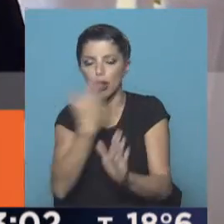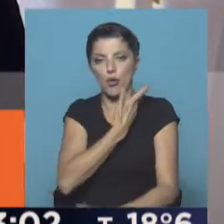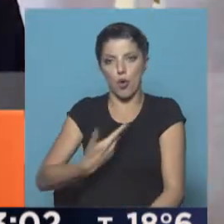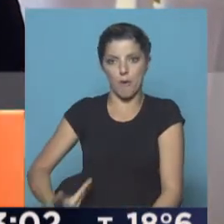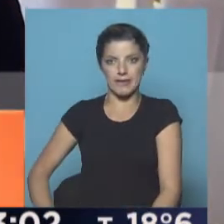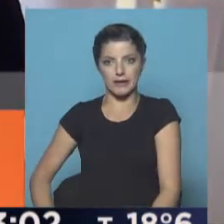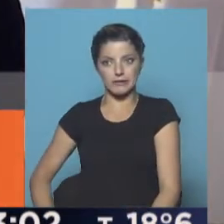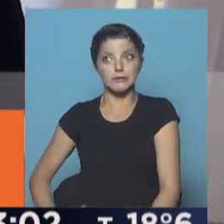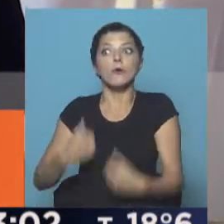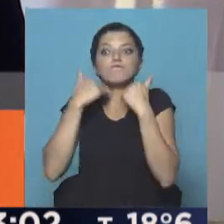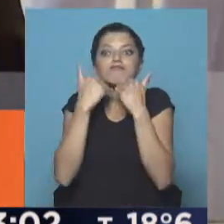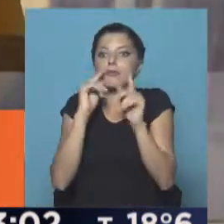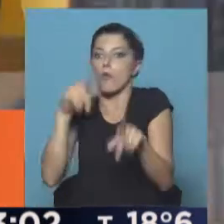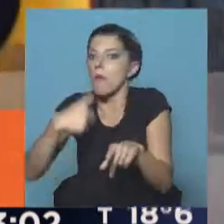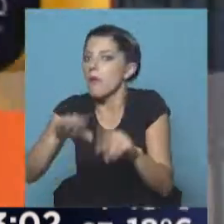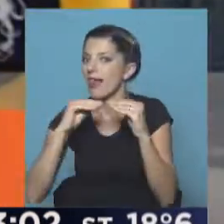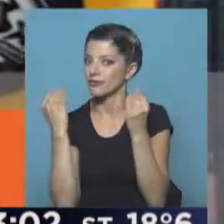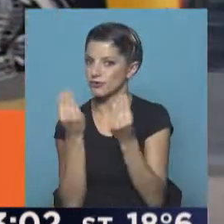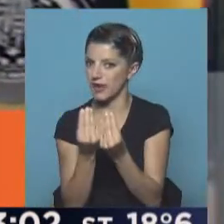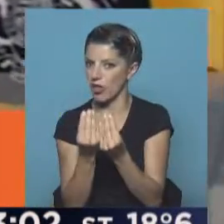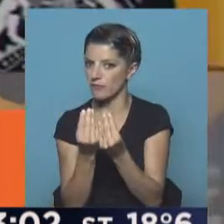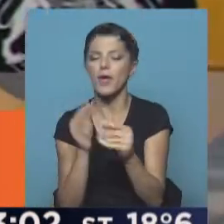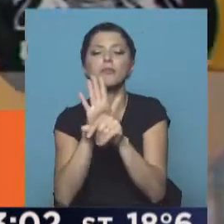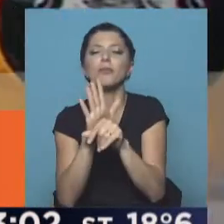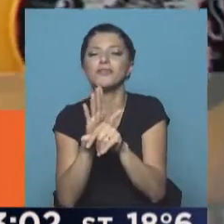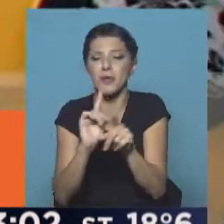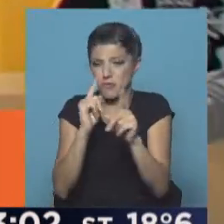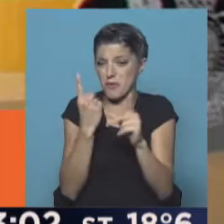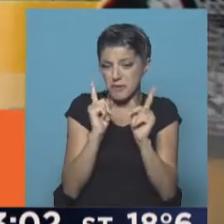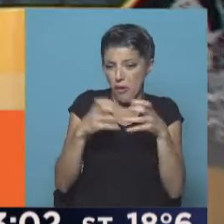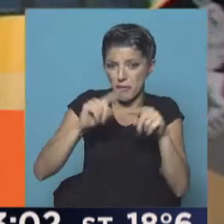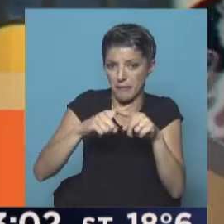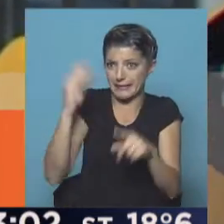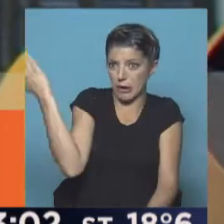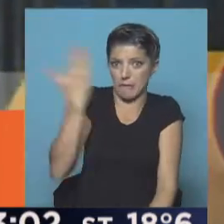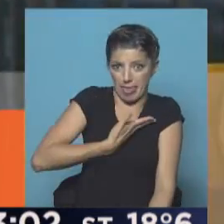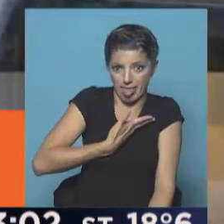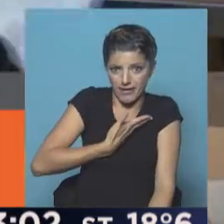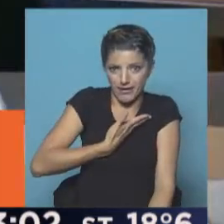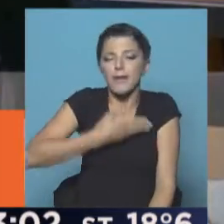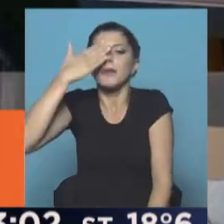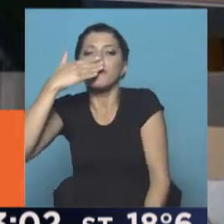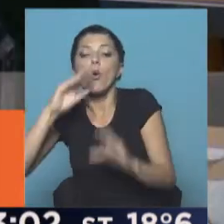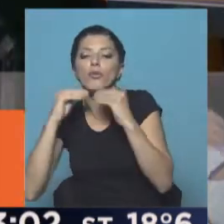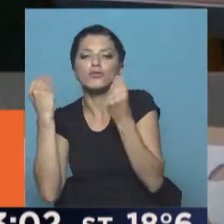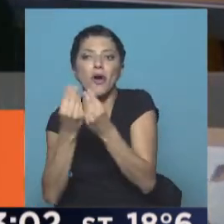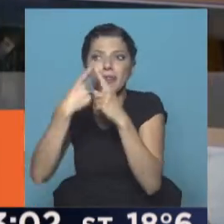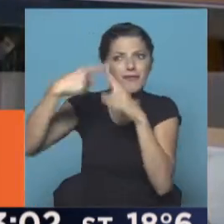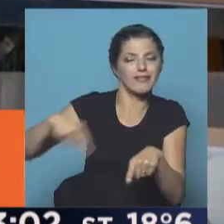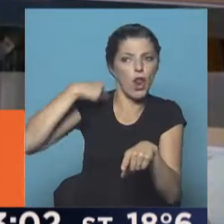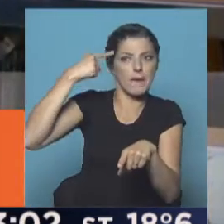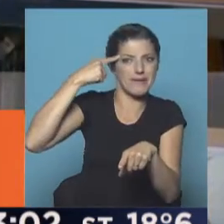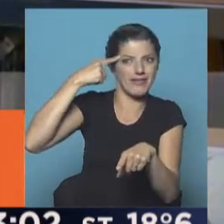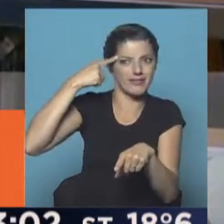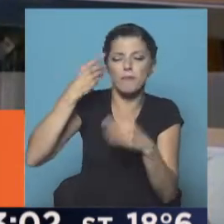alto riesgo al convocarlos. ¿Son suicidios políticos? Sus resultados inesperados se deben a errores de cálculo, a